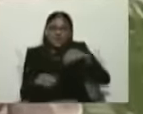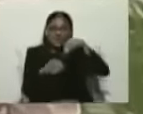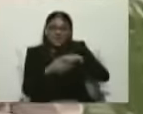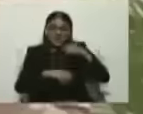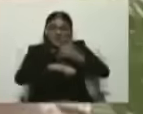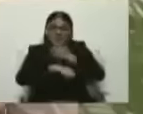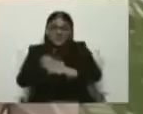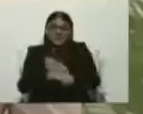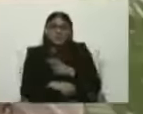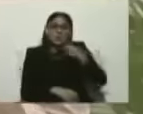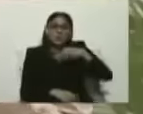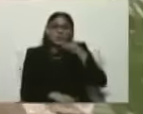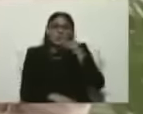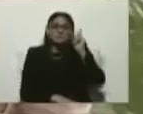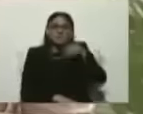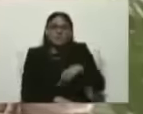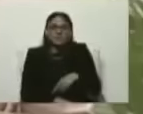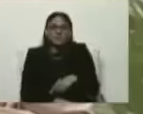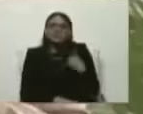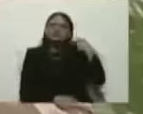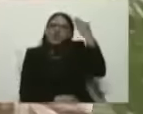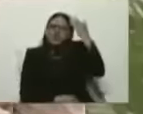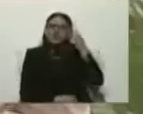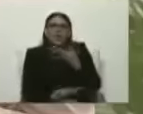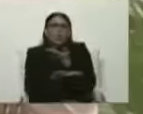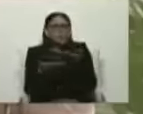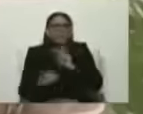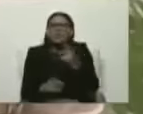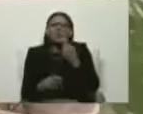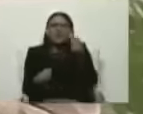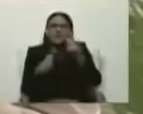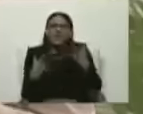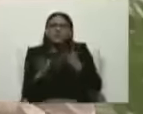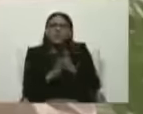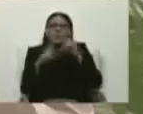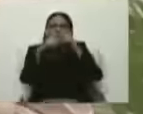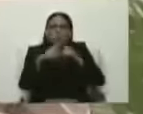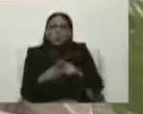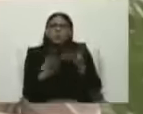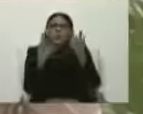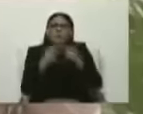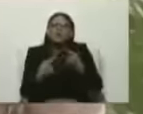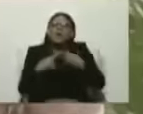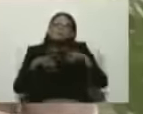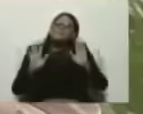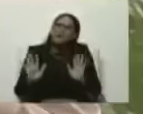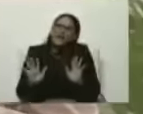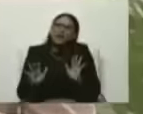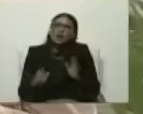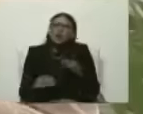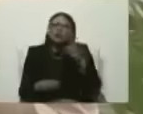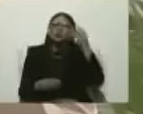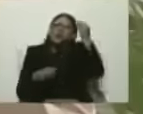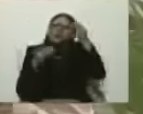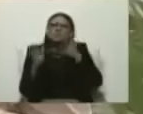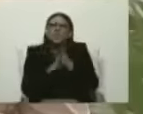y la Juventud. Sé que dice que no se van a dar números, pero en términos cualitativos, ¿cuál sería